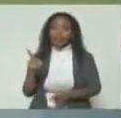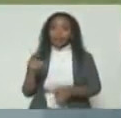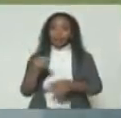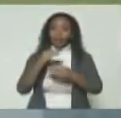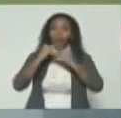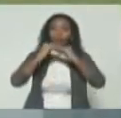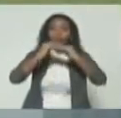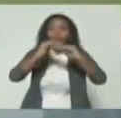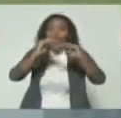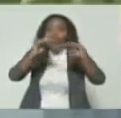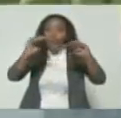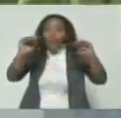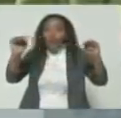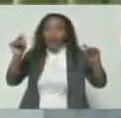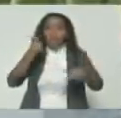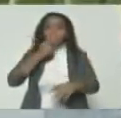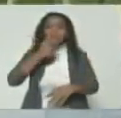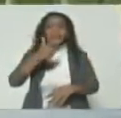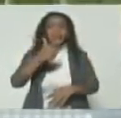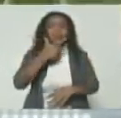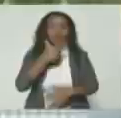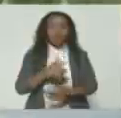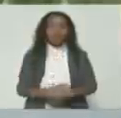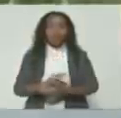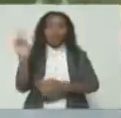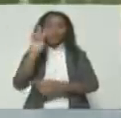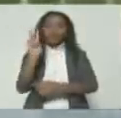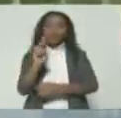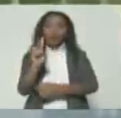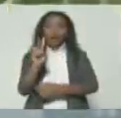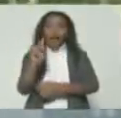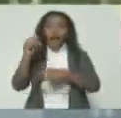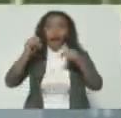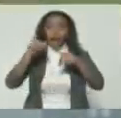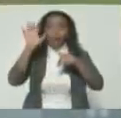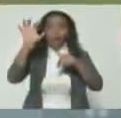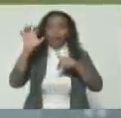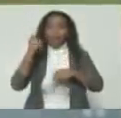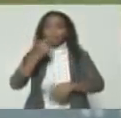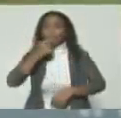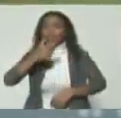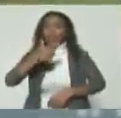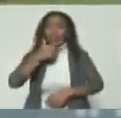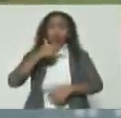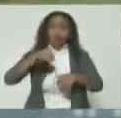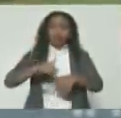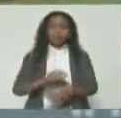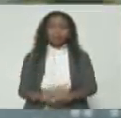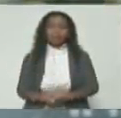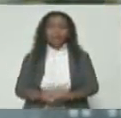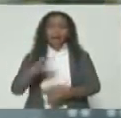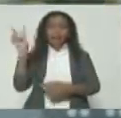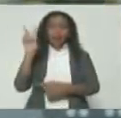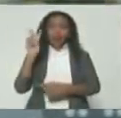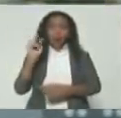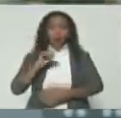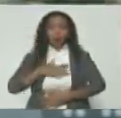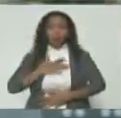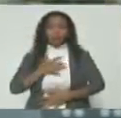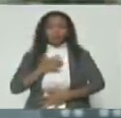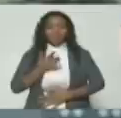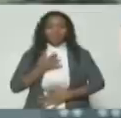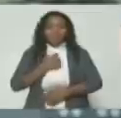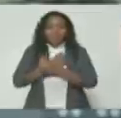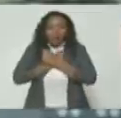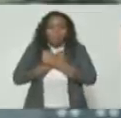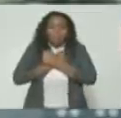llano. Hermoso. Venezuela es un país muy hermoso. Por Venezuela lo que uno puede sentir es